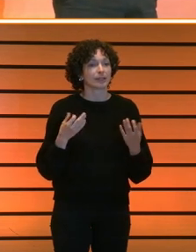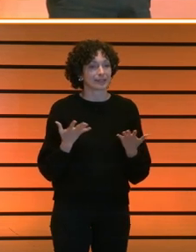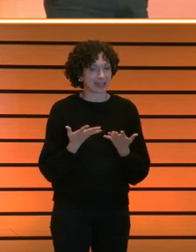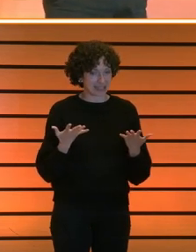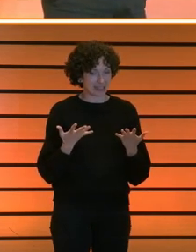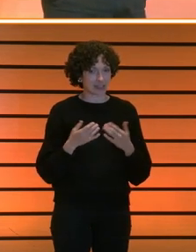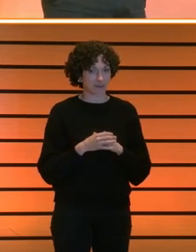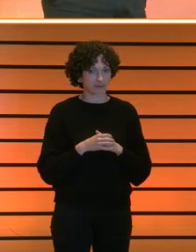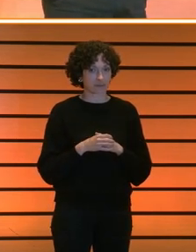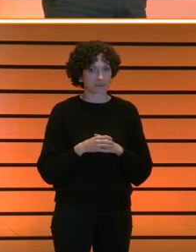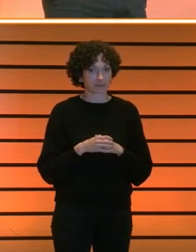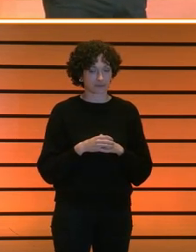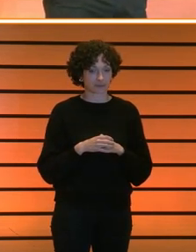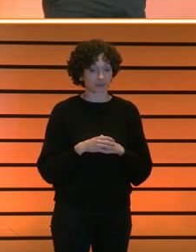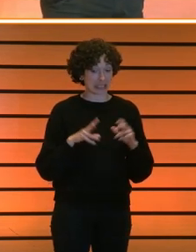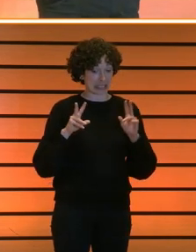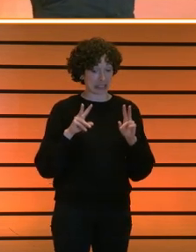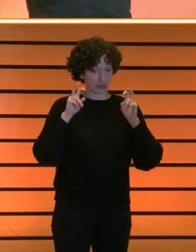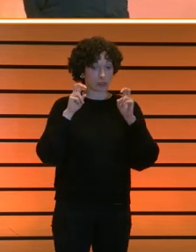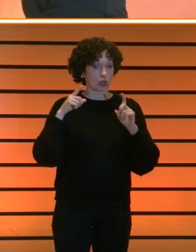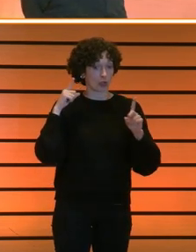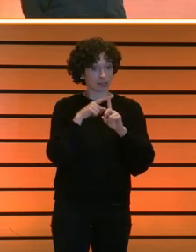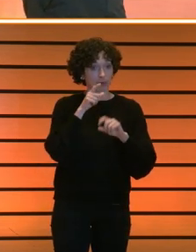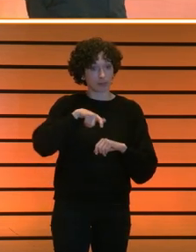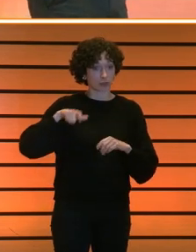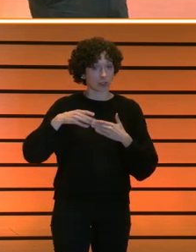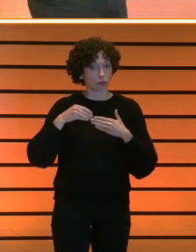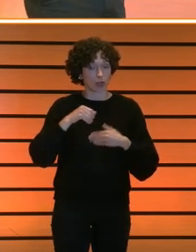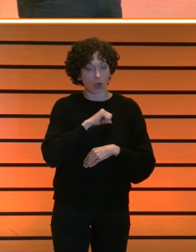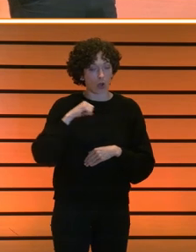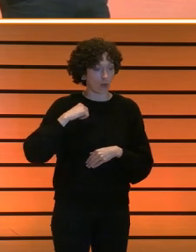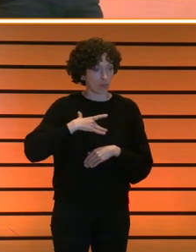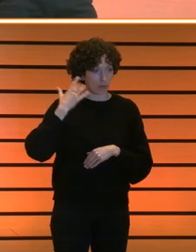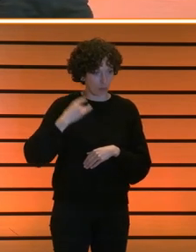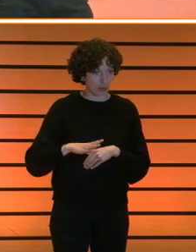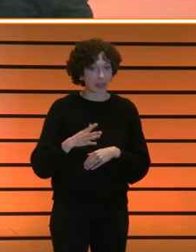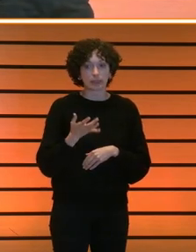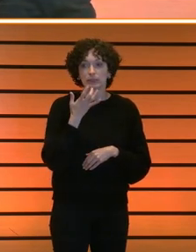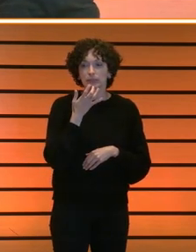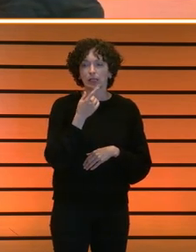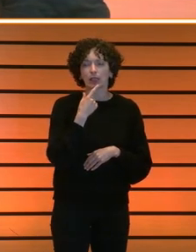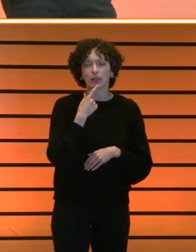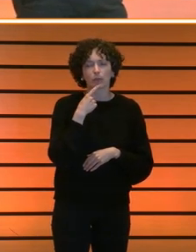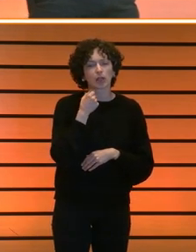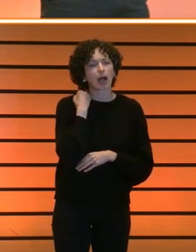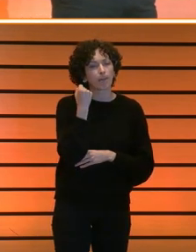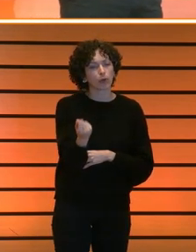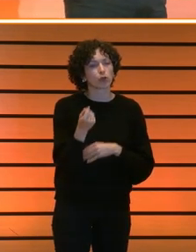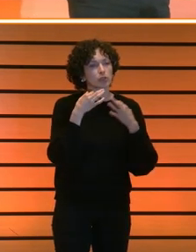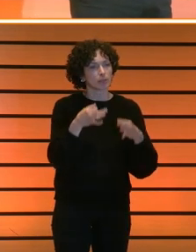estar pensadas para la autonomía de los usuarios cuando se habla de apoyos siempre